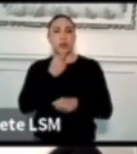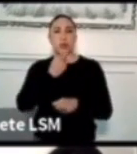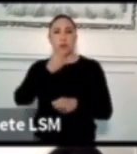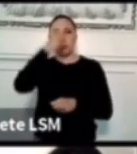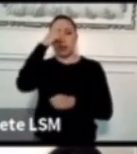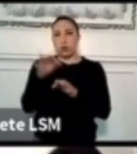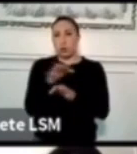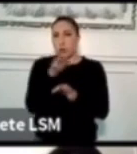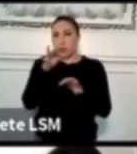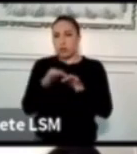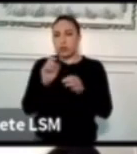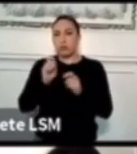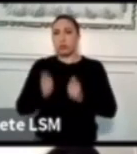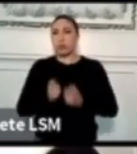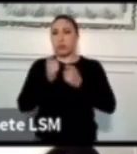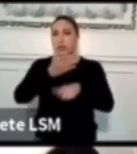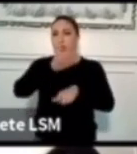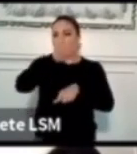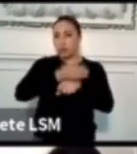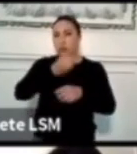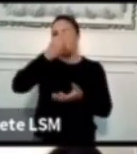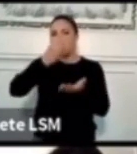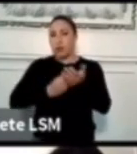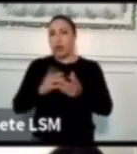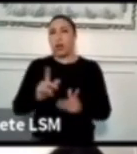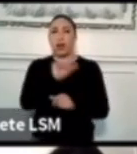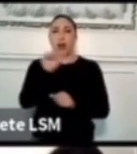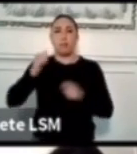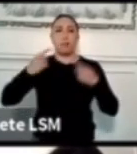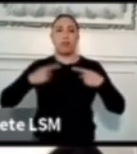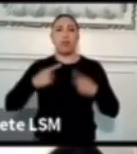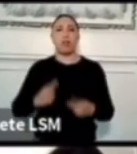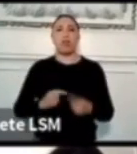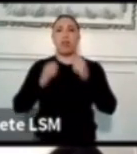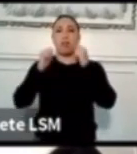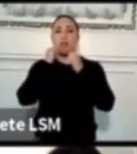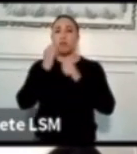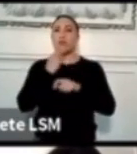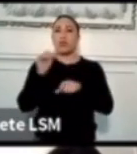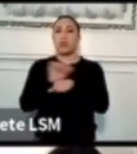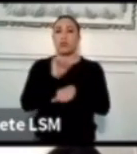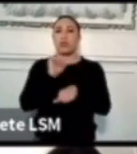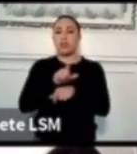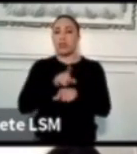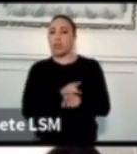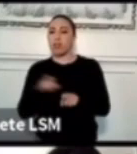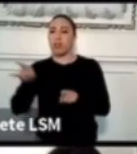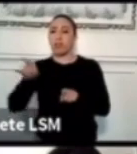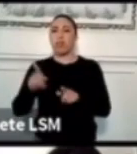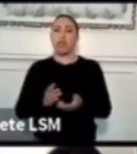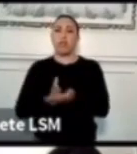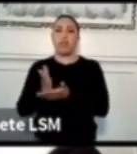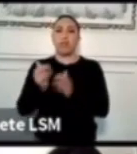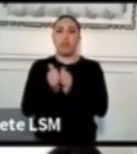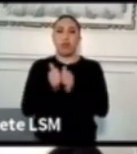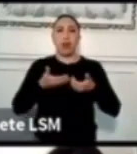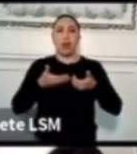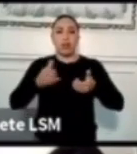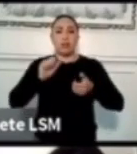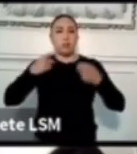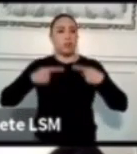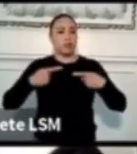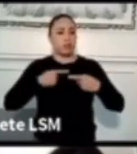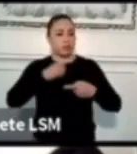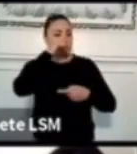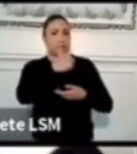eficiente para la sanción de conductas antisociales de particulares en materia de movilidad así que hay que